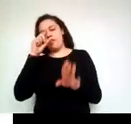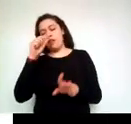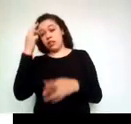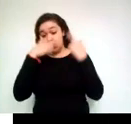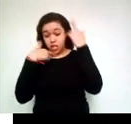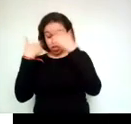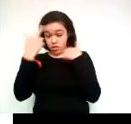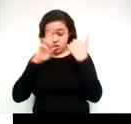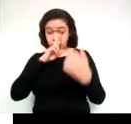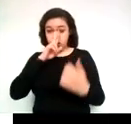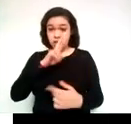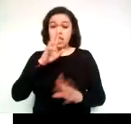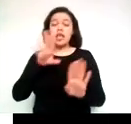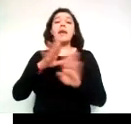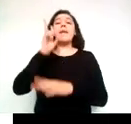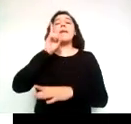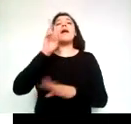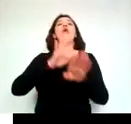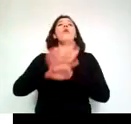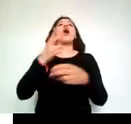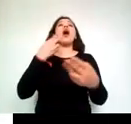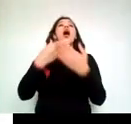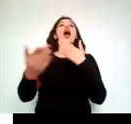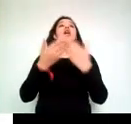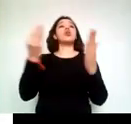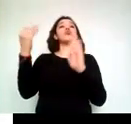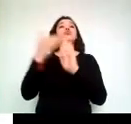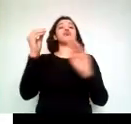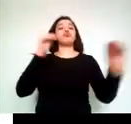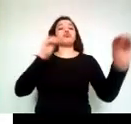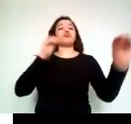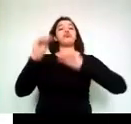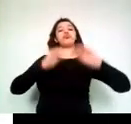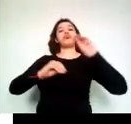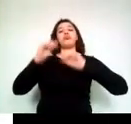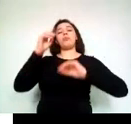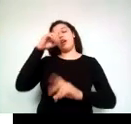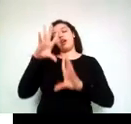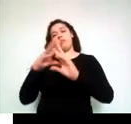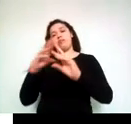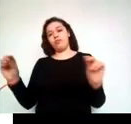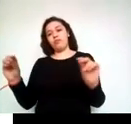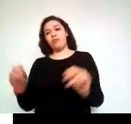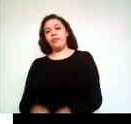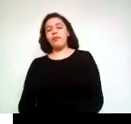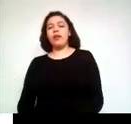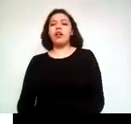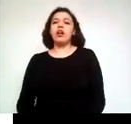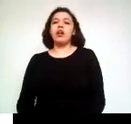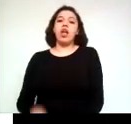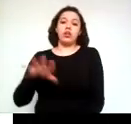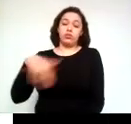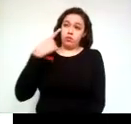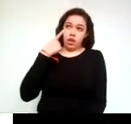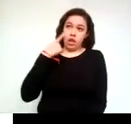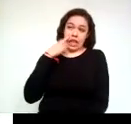y determines cuáles son las acciones que vas a tomar a nivel organizacional. Pero nos dice, si tienes un nivel de